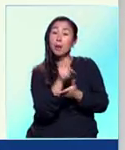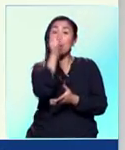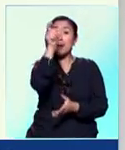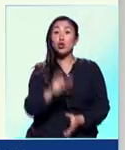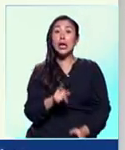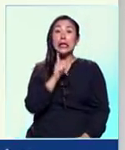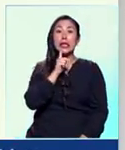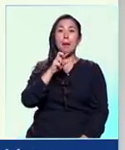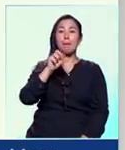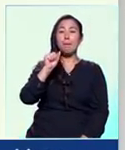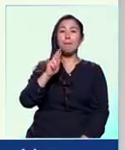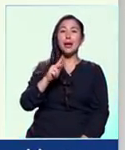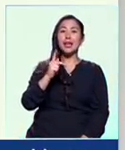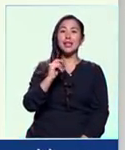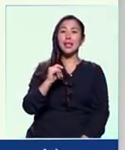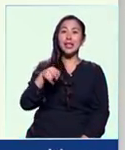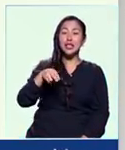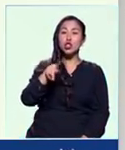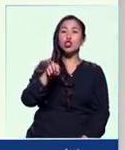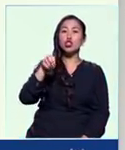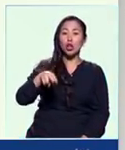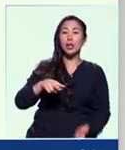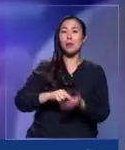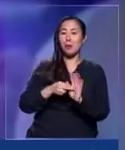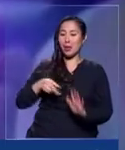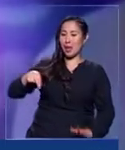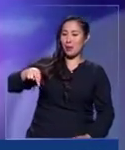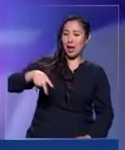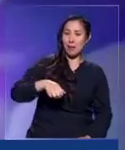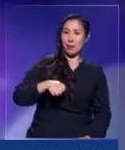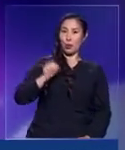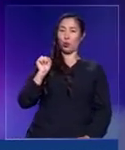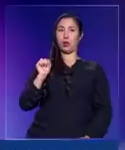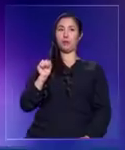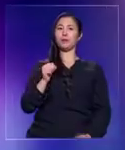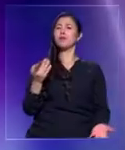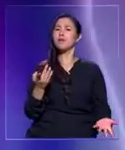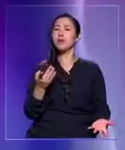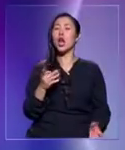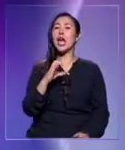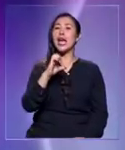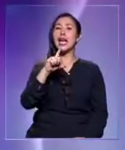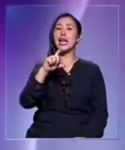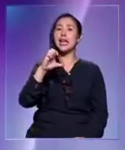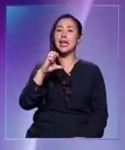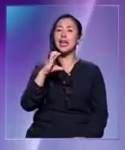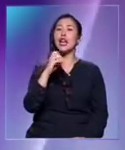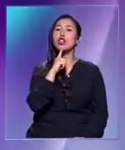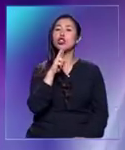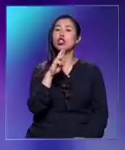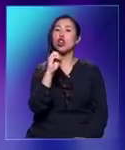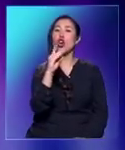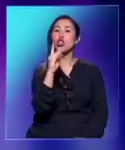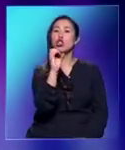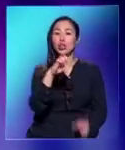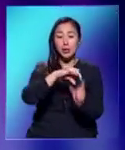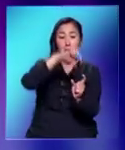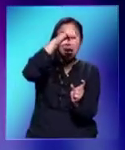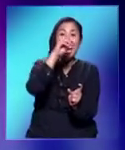con Parkinson que padecen trastornos de marcha y postura. Colocar electrodos encima de la médula espinal en la parte